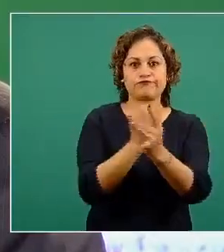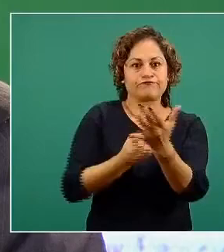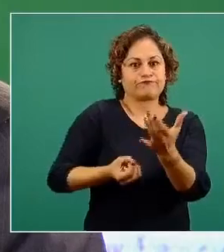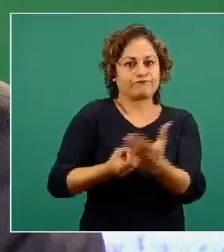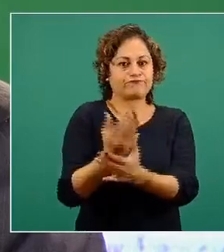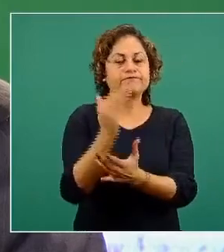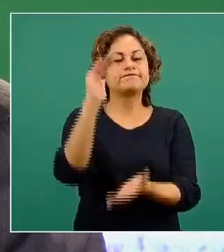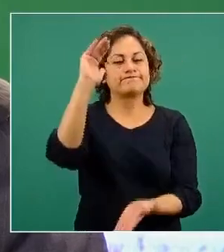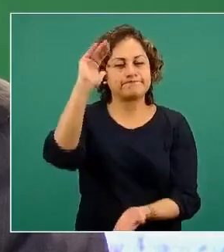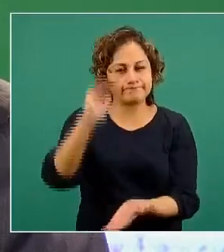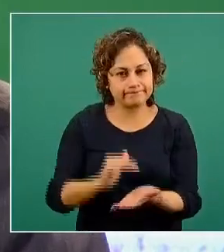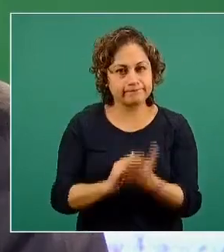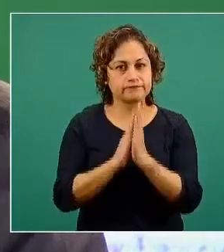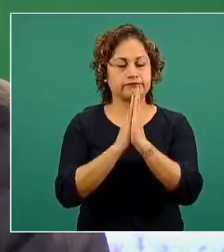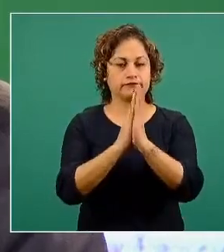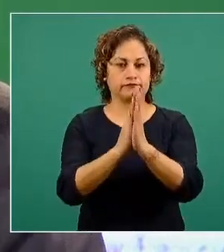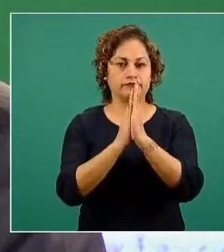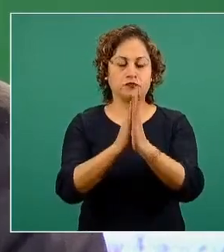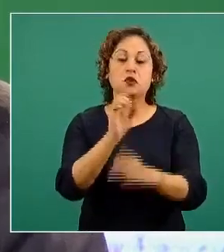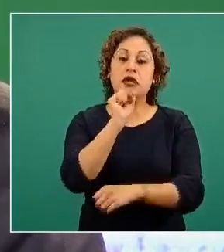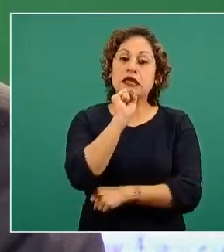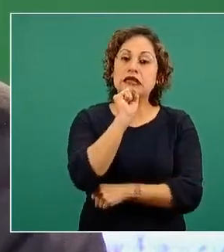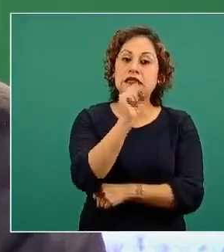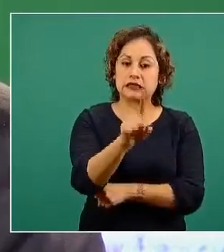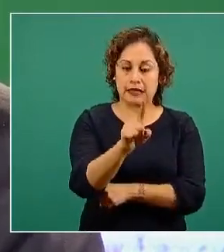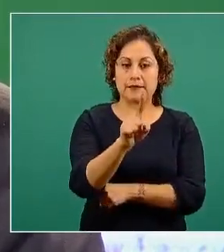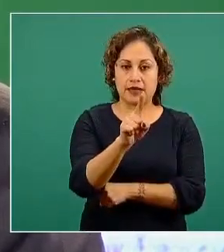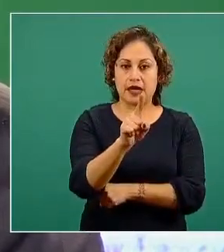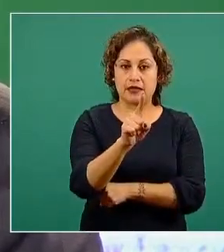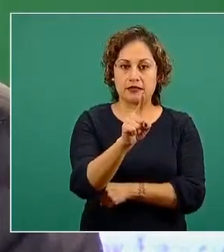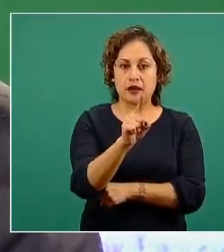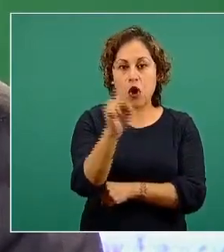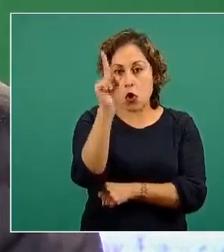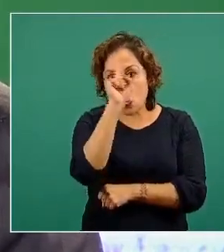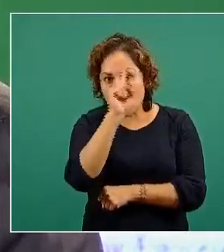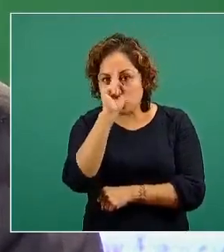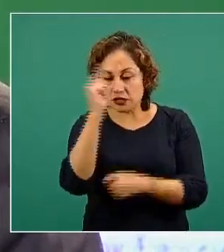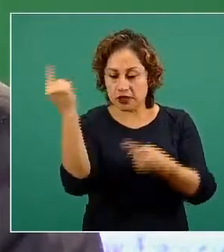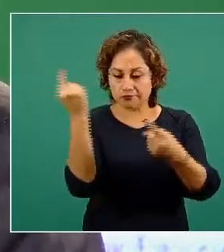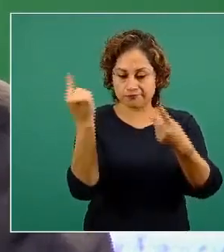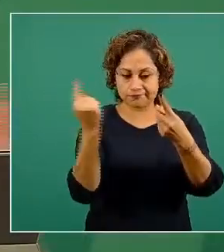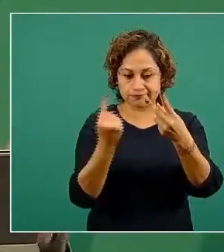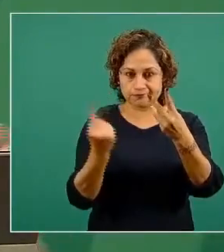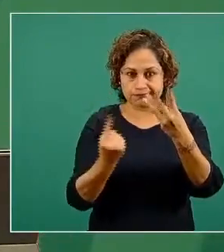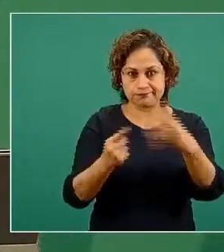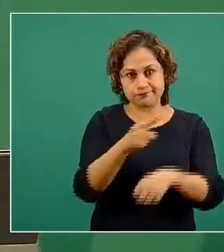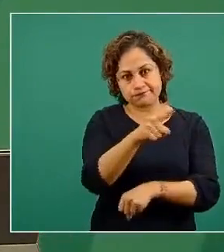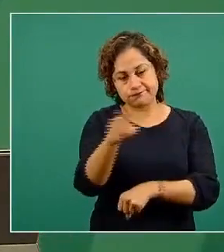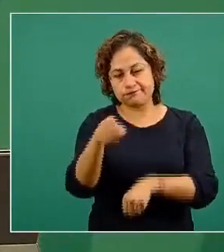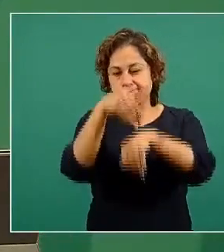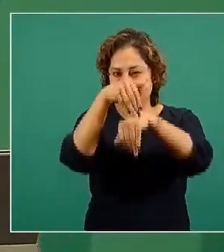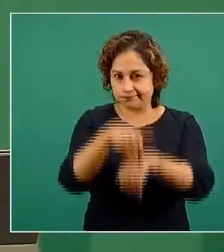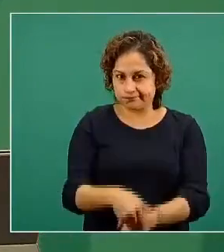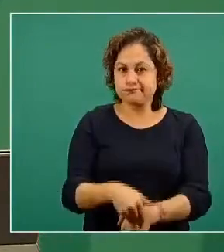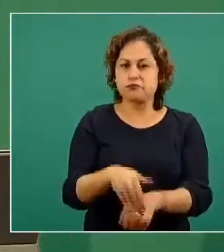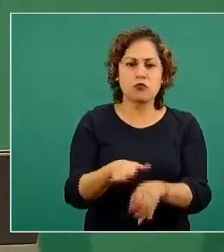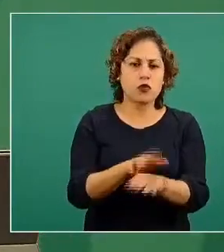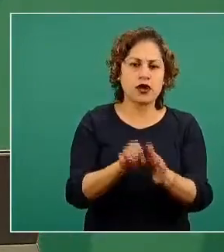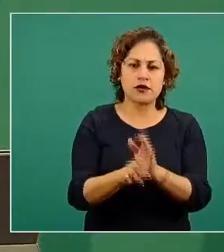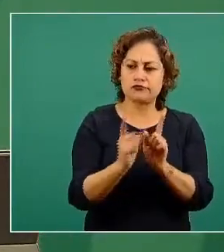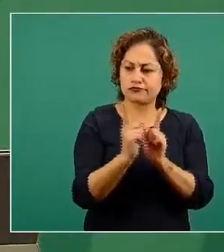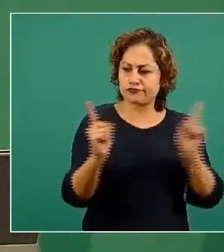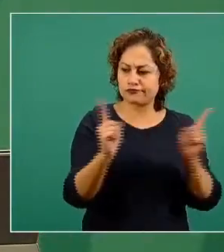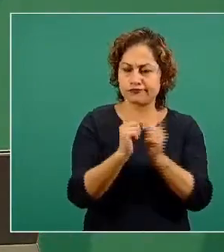espacio público y seguir las medidas que se han recomendado día con día sobre la sana distancia, el uso correcto